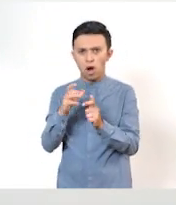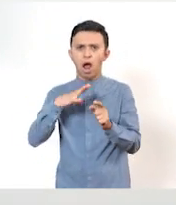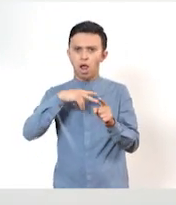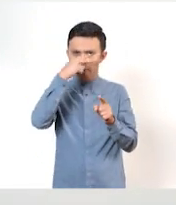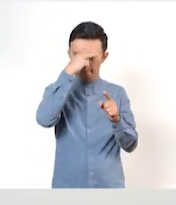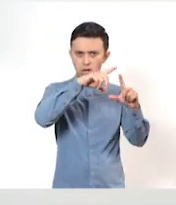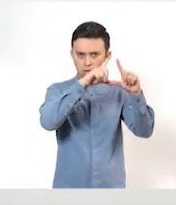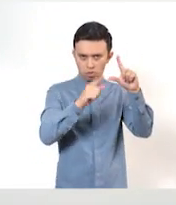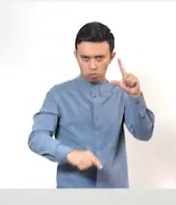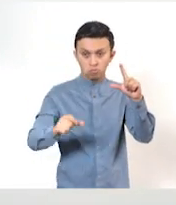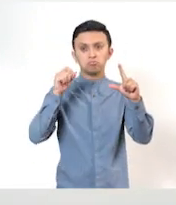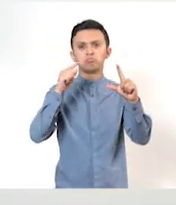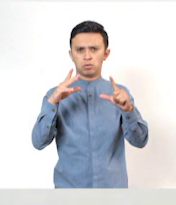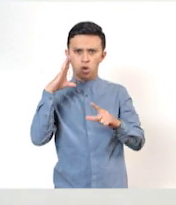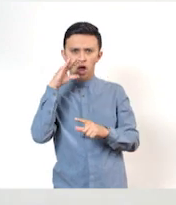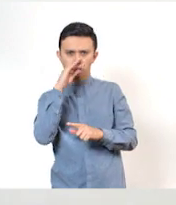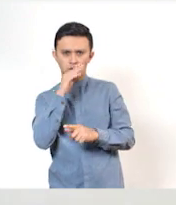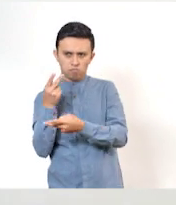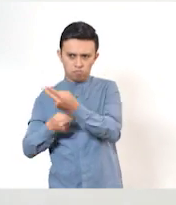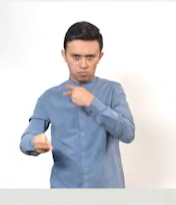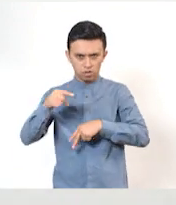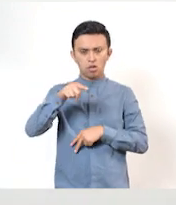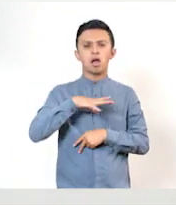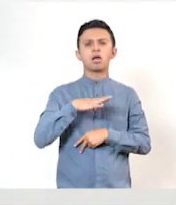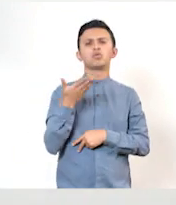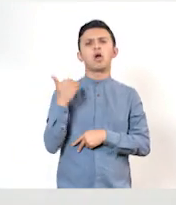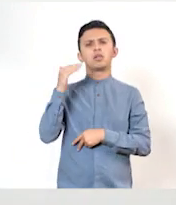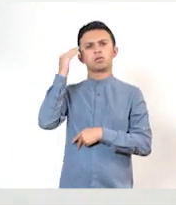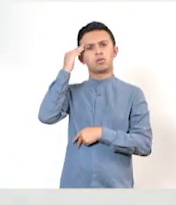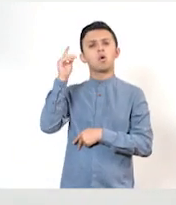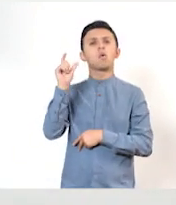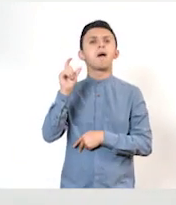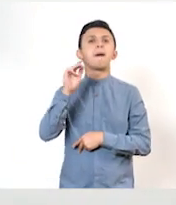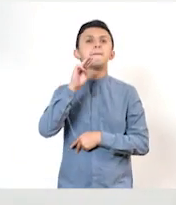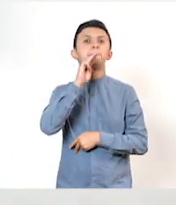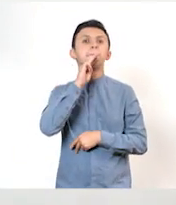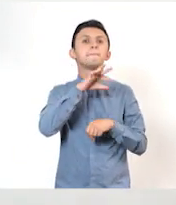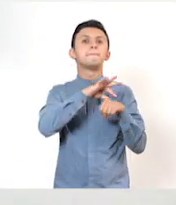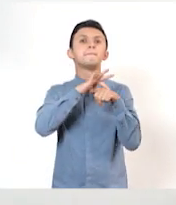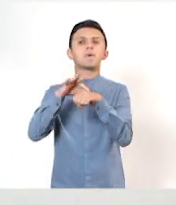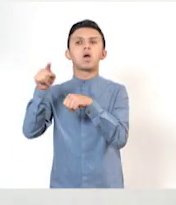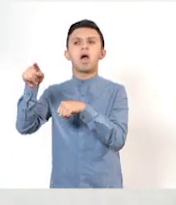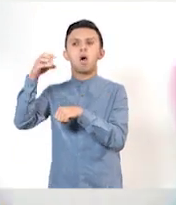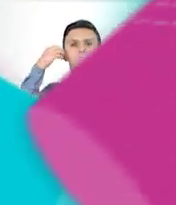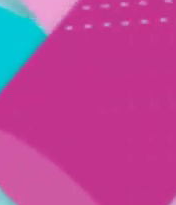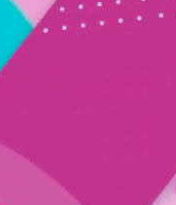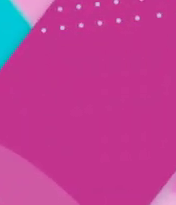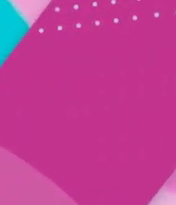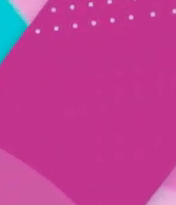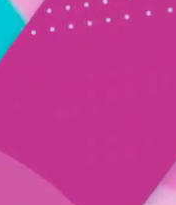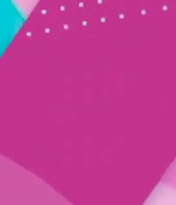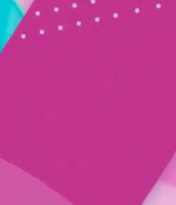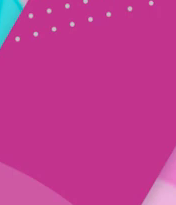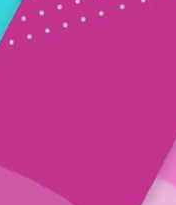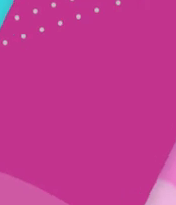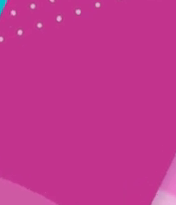y poblaciones afrodescendientes. Lo conocí cuando mi mamá me llevó a conocer Oaxaca.